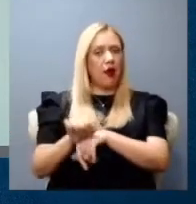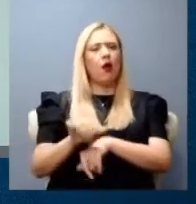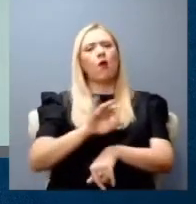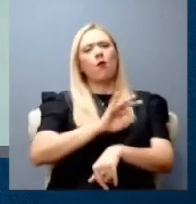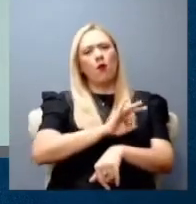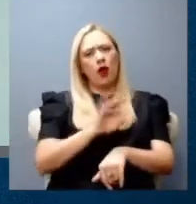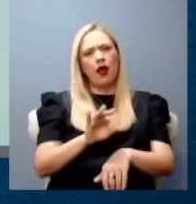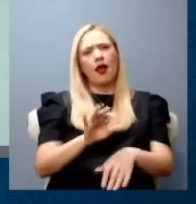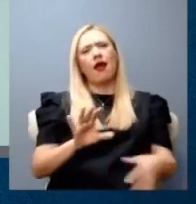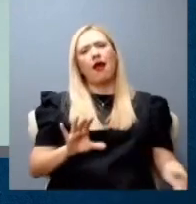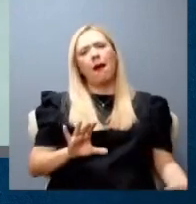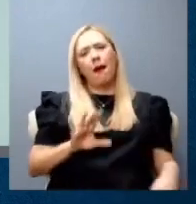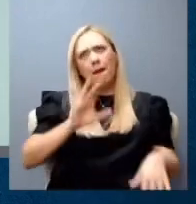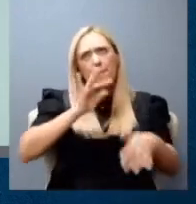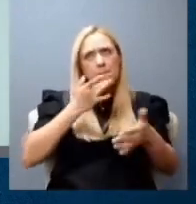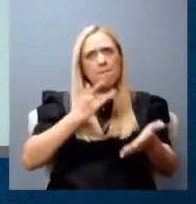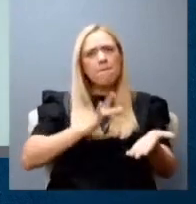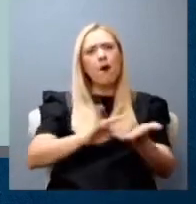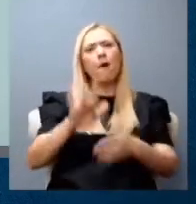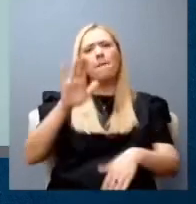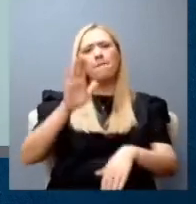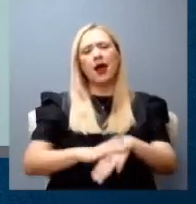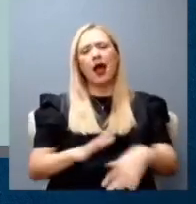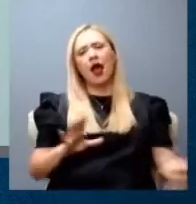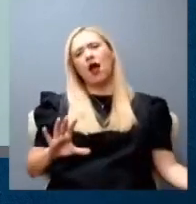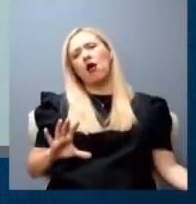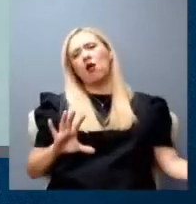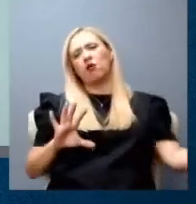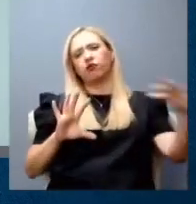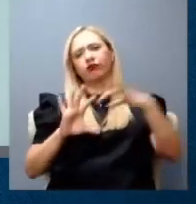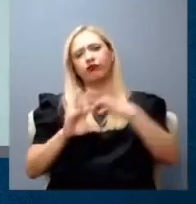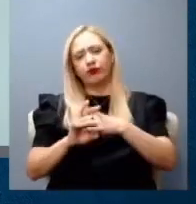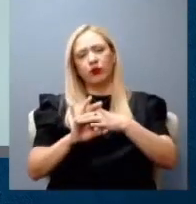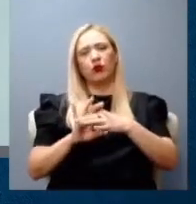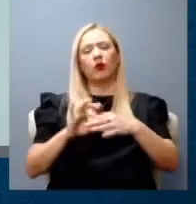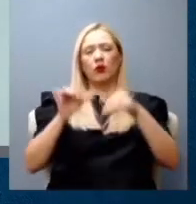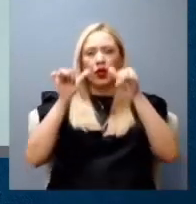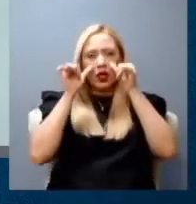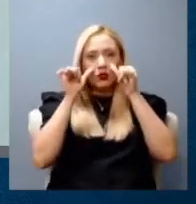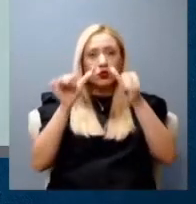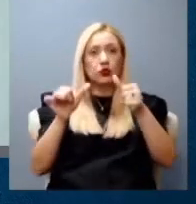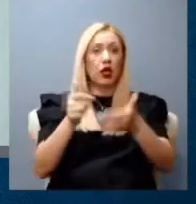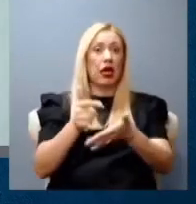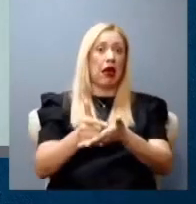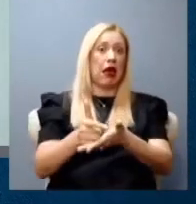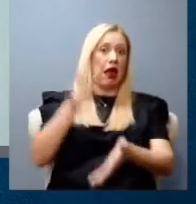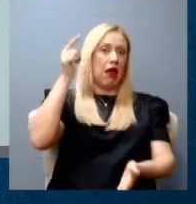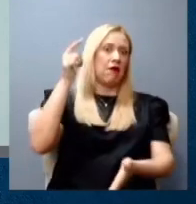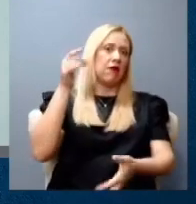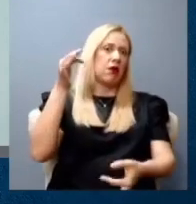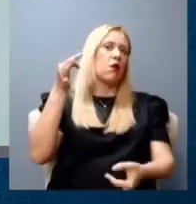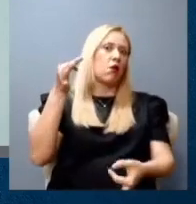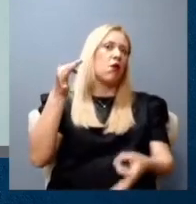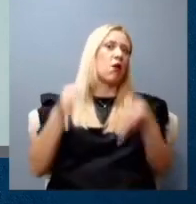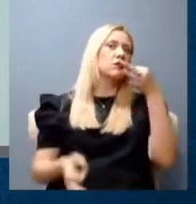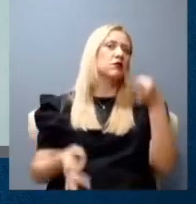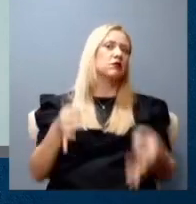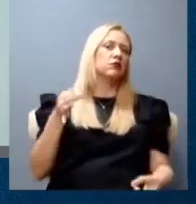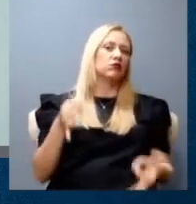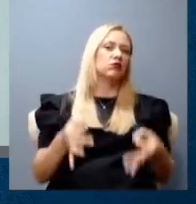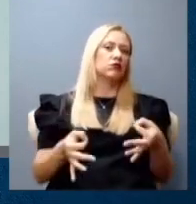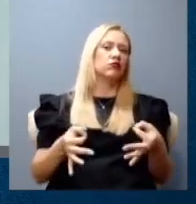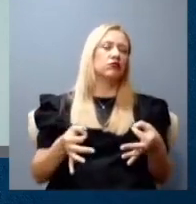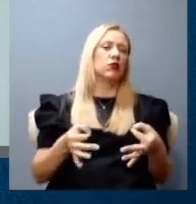también y se dieron juicios en atención hacia esa gravedad que ya marcaba el derecho internacional,